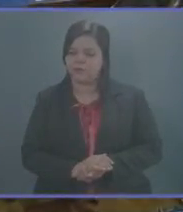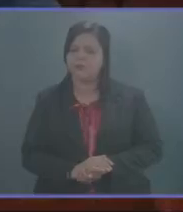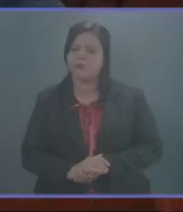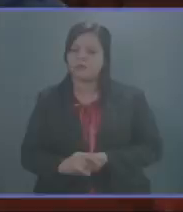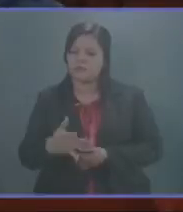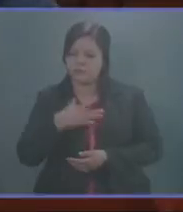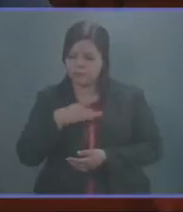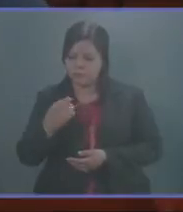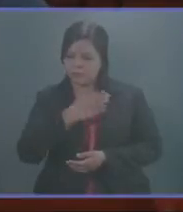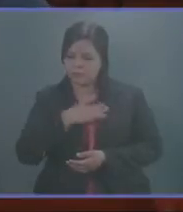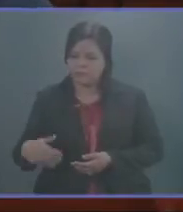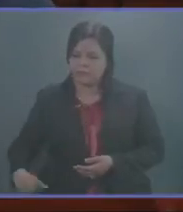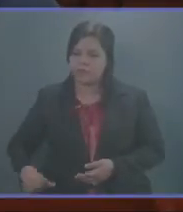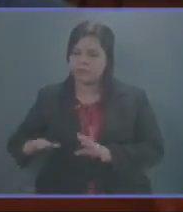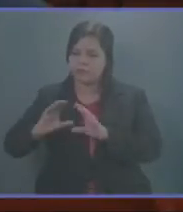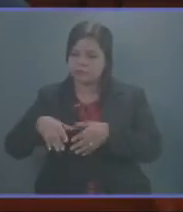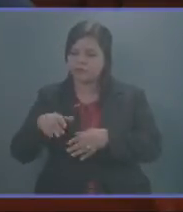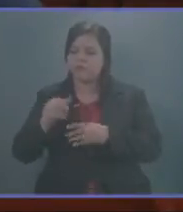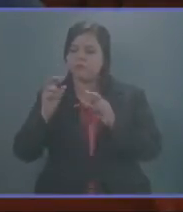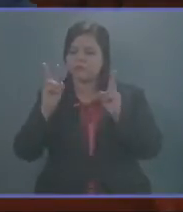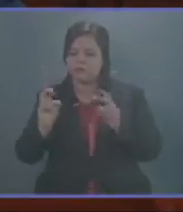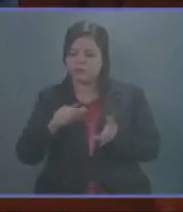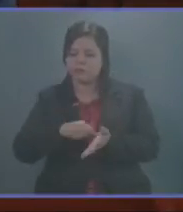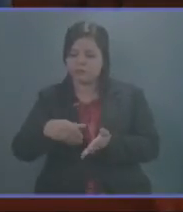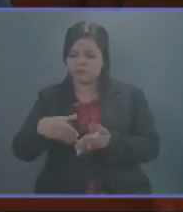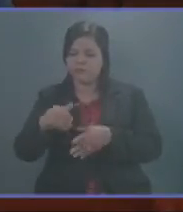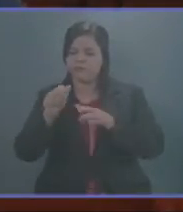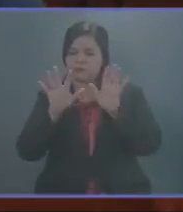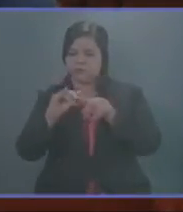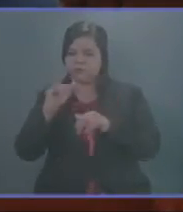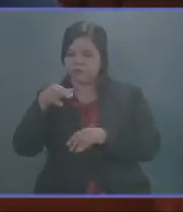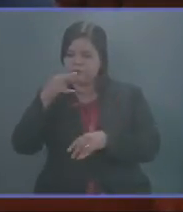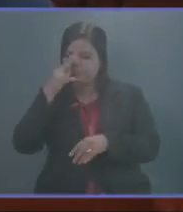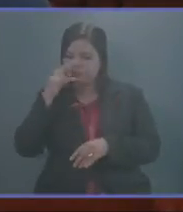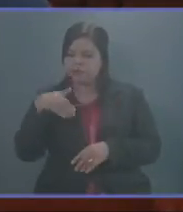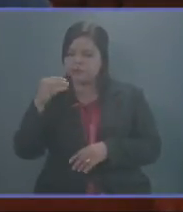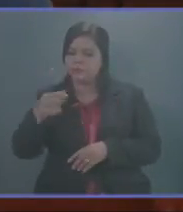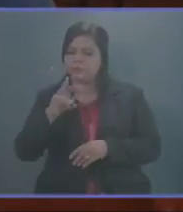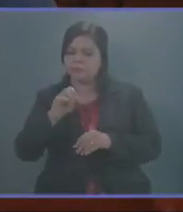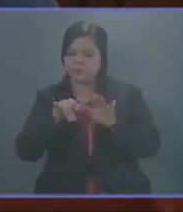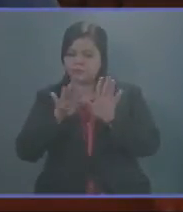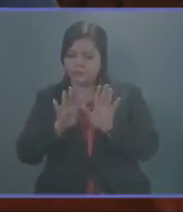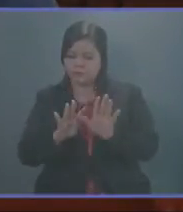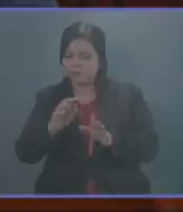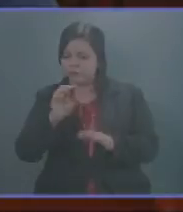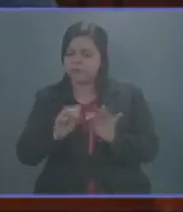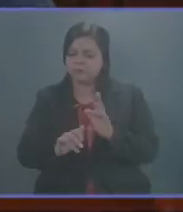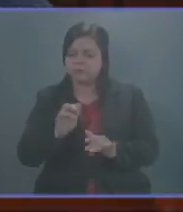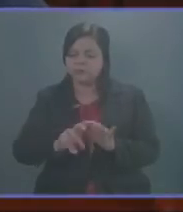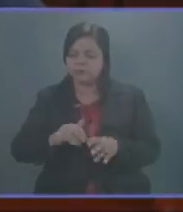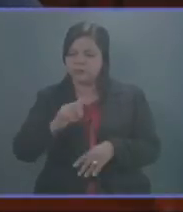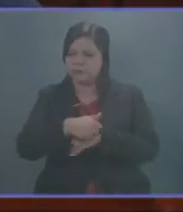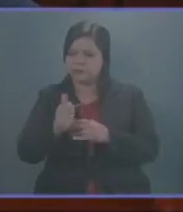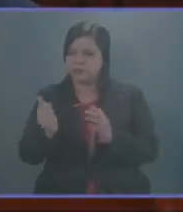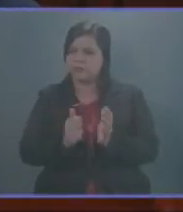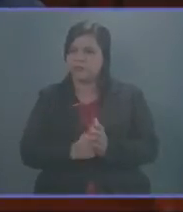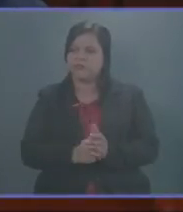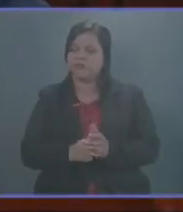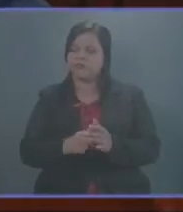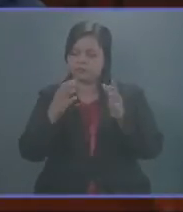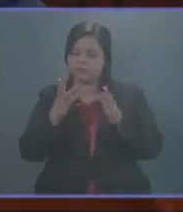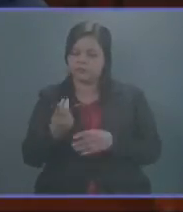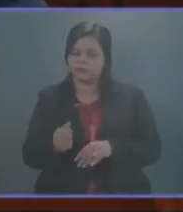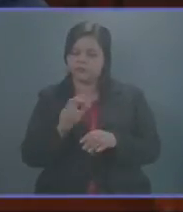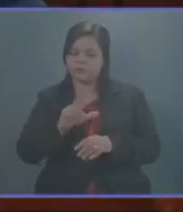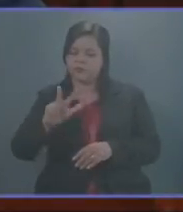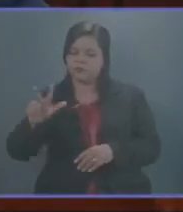Gusto, presidente. Comisión de Asuntos Municipales, Palacio Legislativo, San Salvador, 10 de junio del año 2019. Señores secretarios de la honorable Junta Directiva, presente. Dictamen número 33,